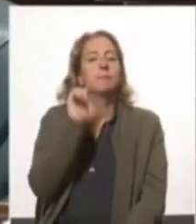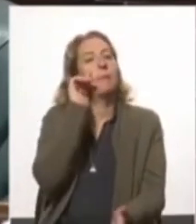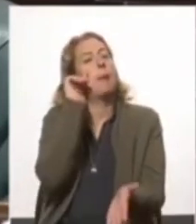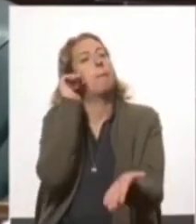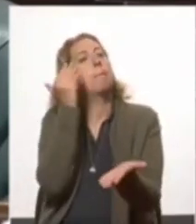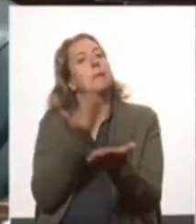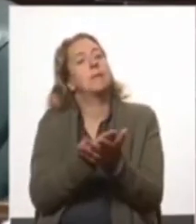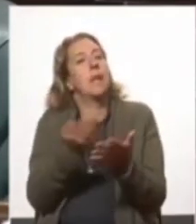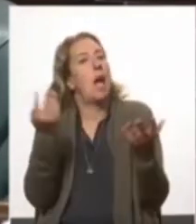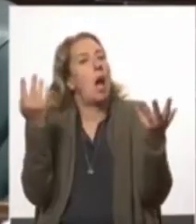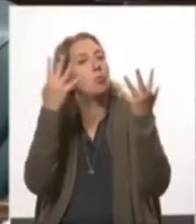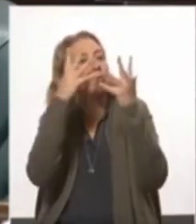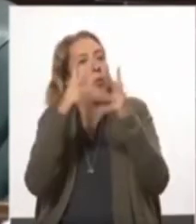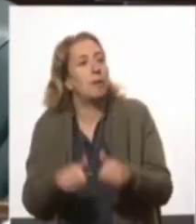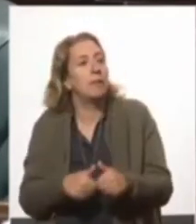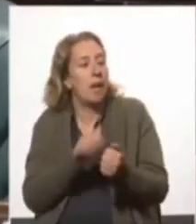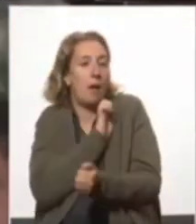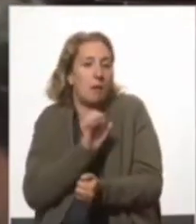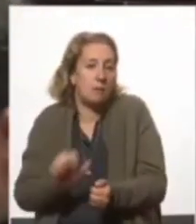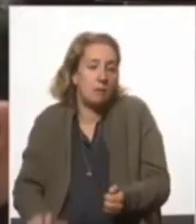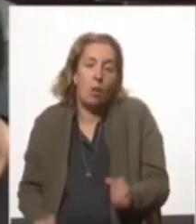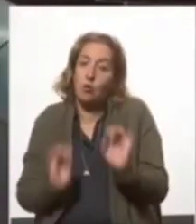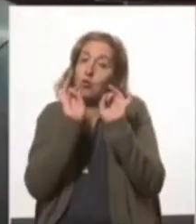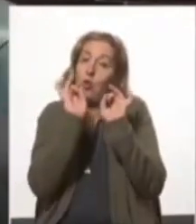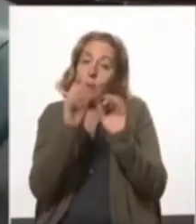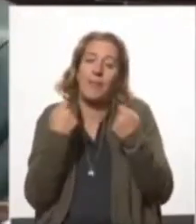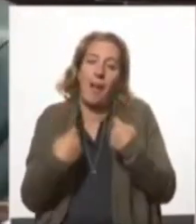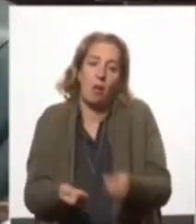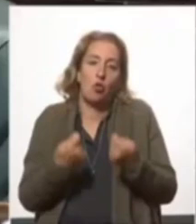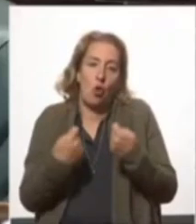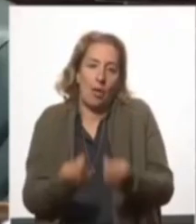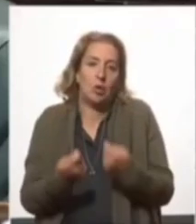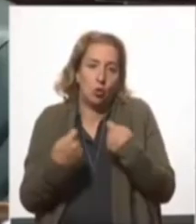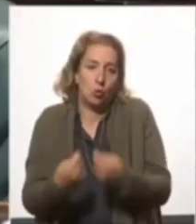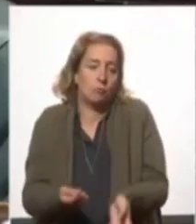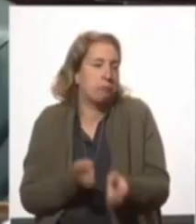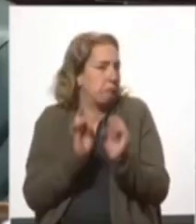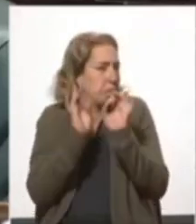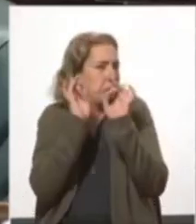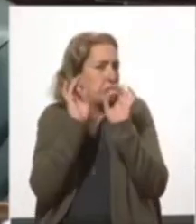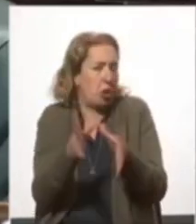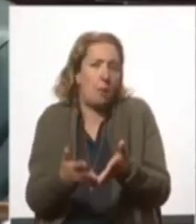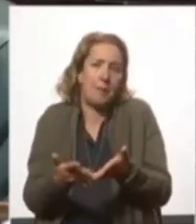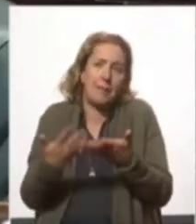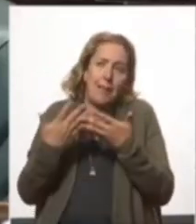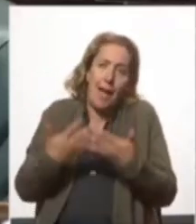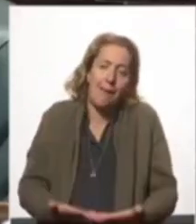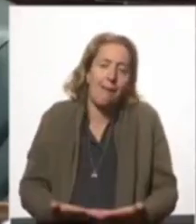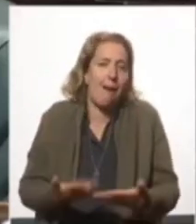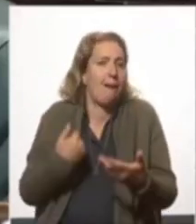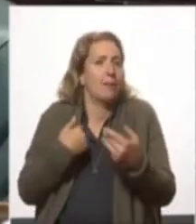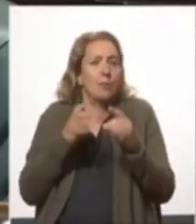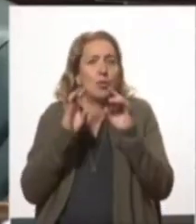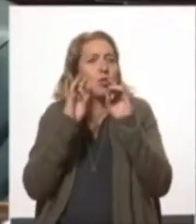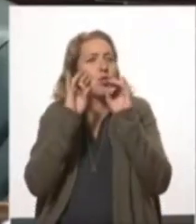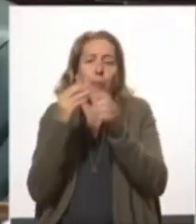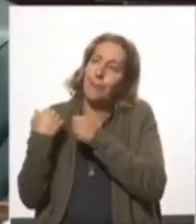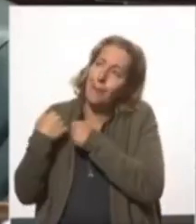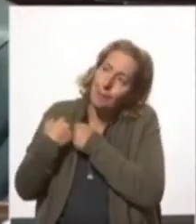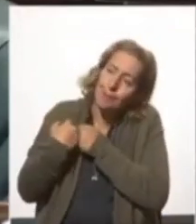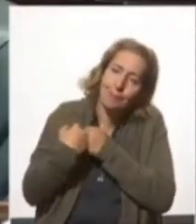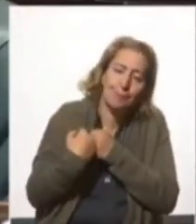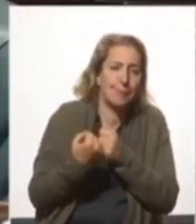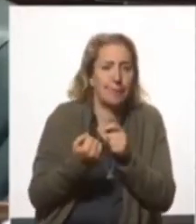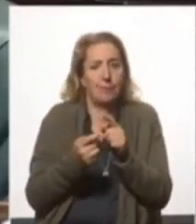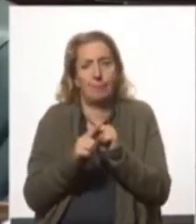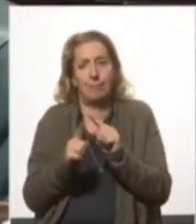automáticamente la idea de que el Estado es solo gasto, que el Estado es solo carga, que el Estado es solo lastre. Por eso no